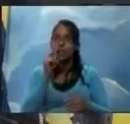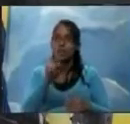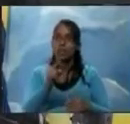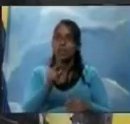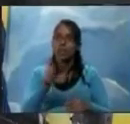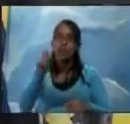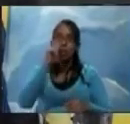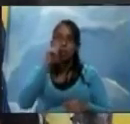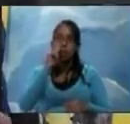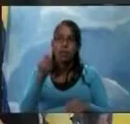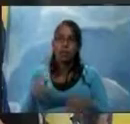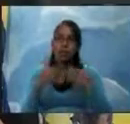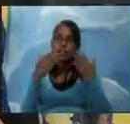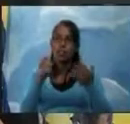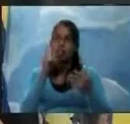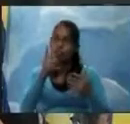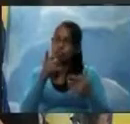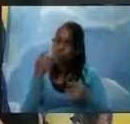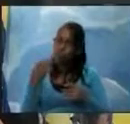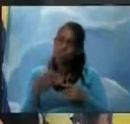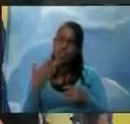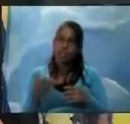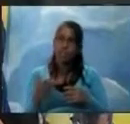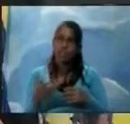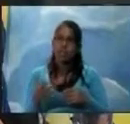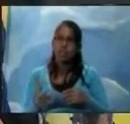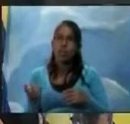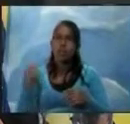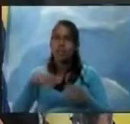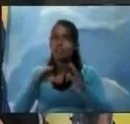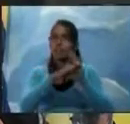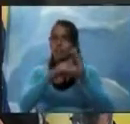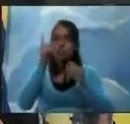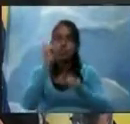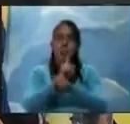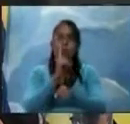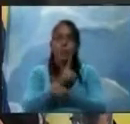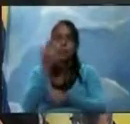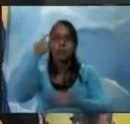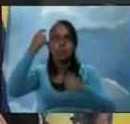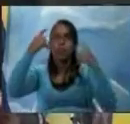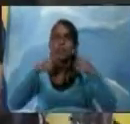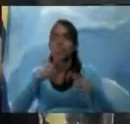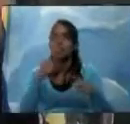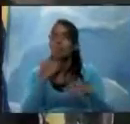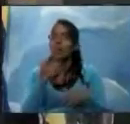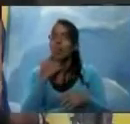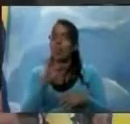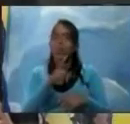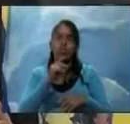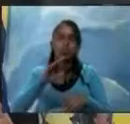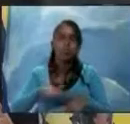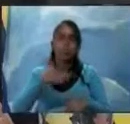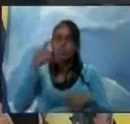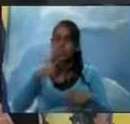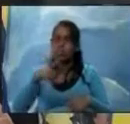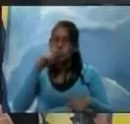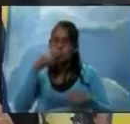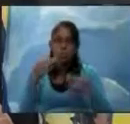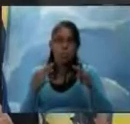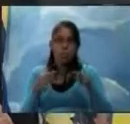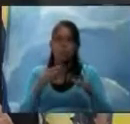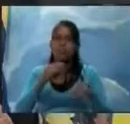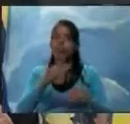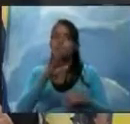este hombre le entregó un solo talento. Él tenía capacidad solamente para hacer una cosa. No podía ser un hombre orquesta. Él